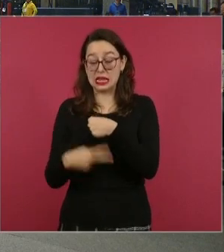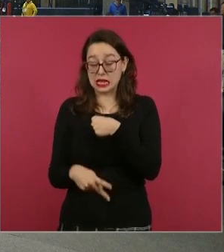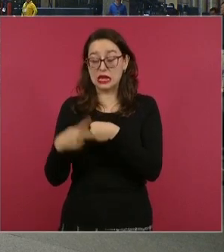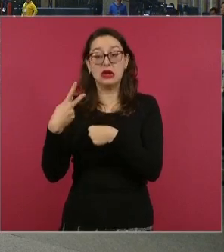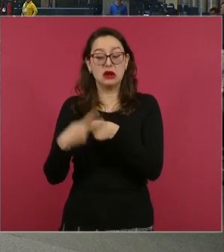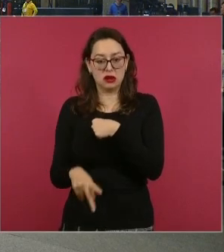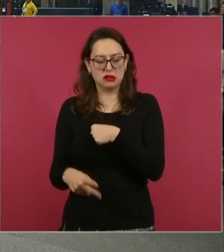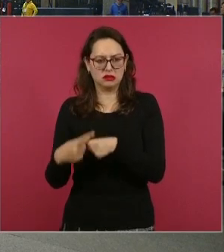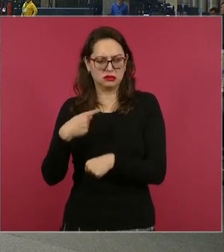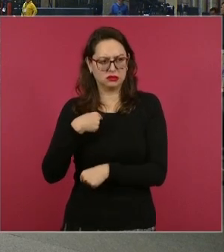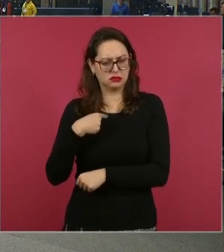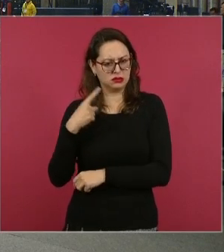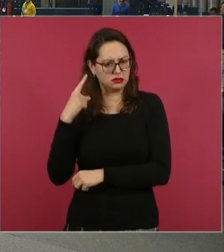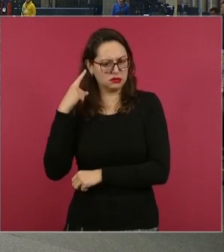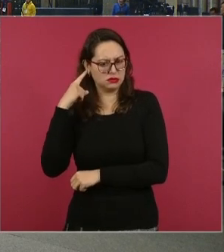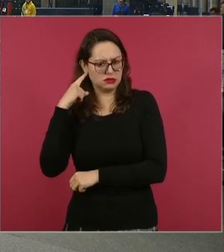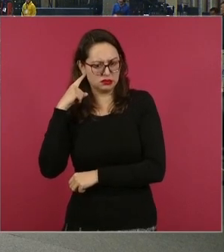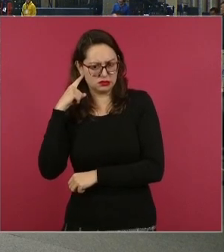eh